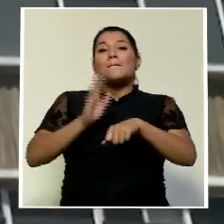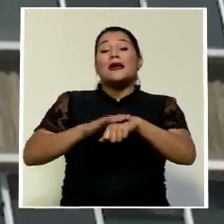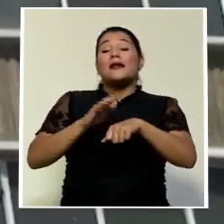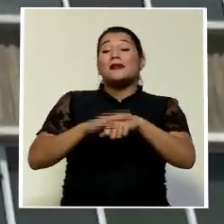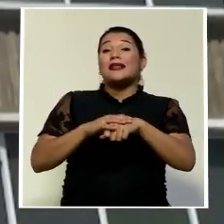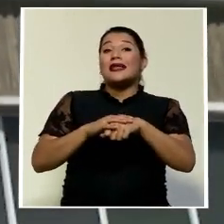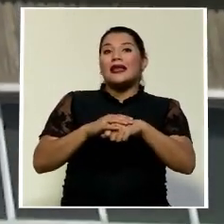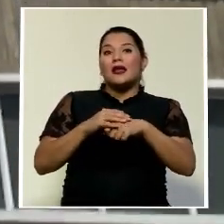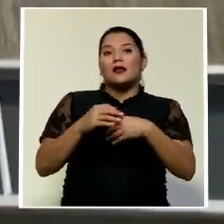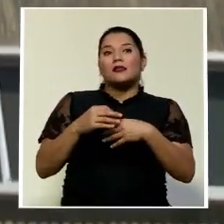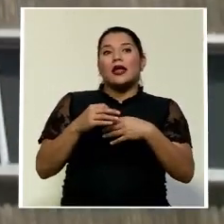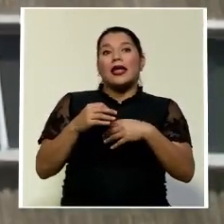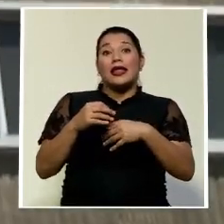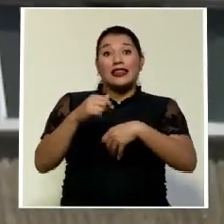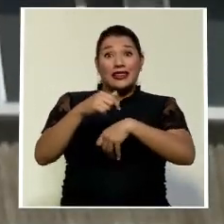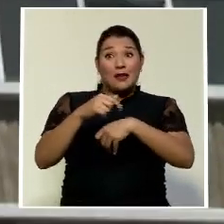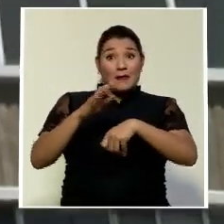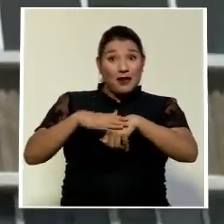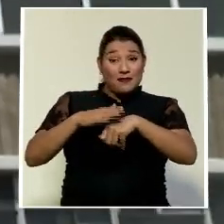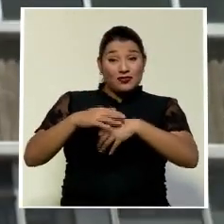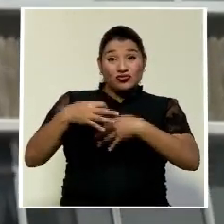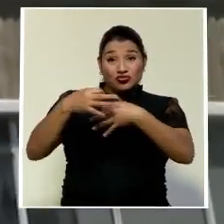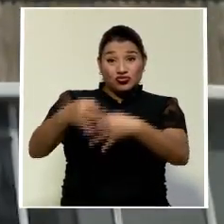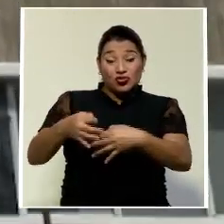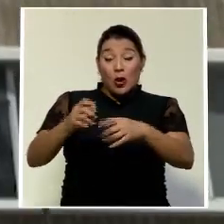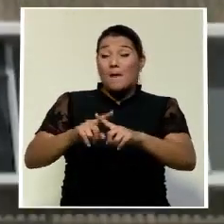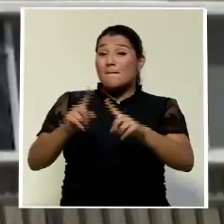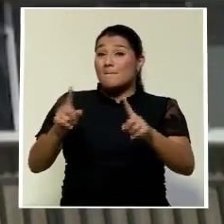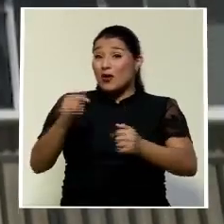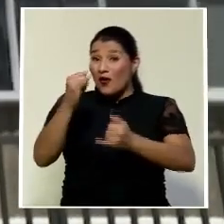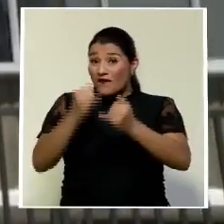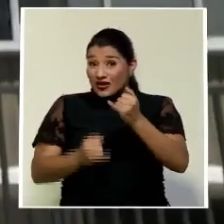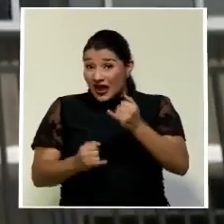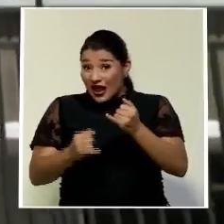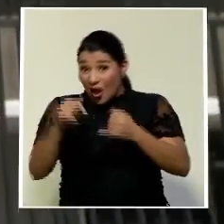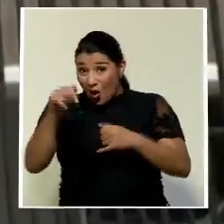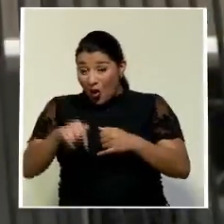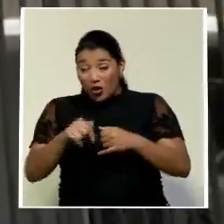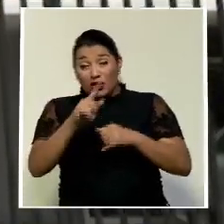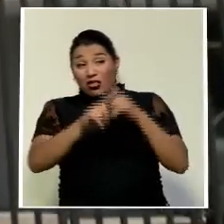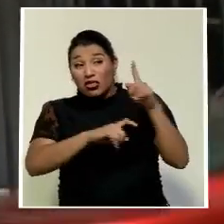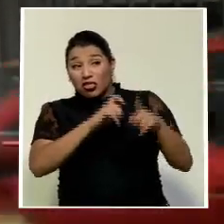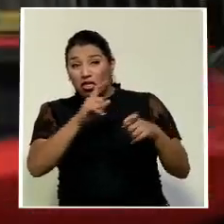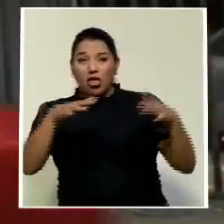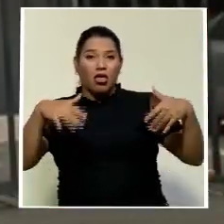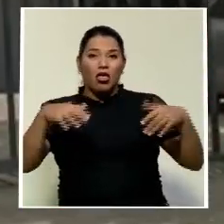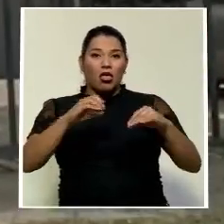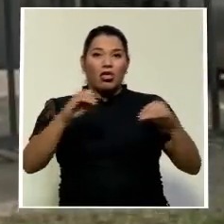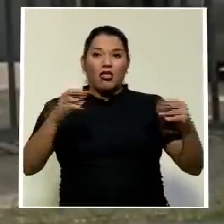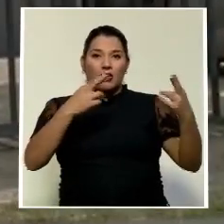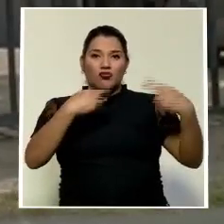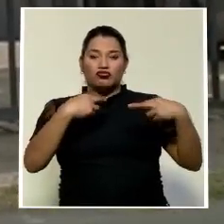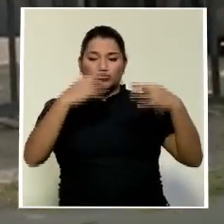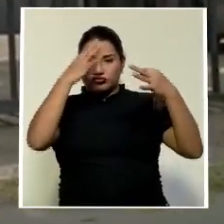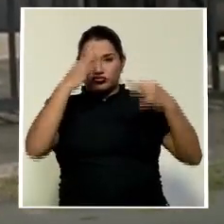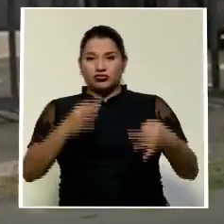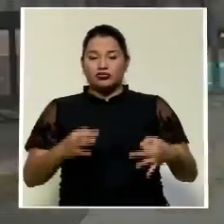permisos ocasionales. Sin embargo, al cierre de edición aún no habían tomado ninguna medida.